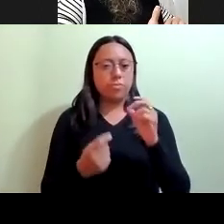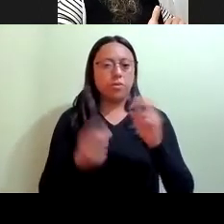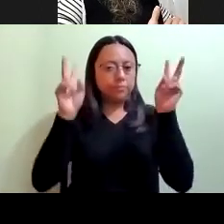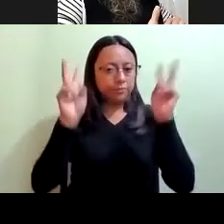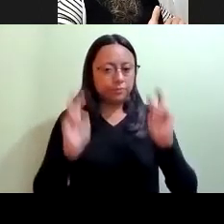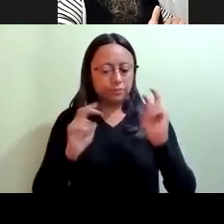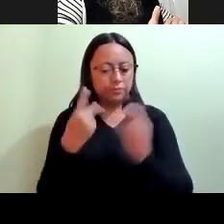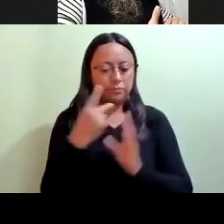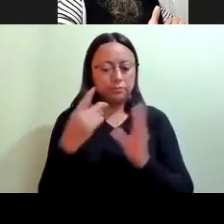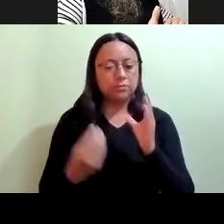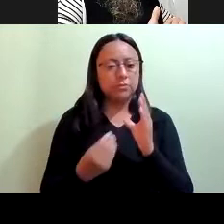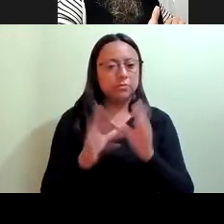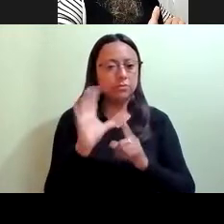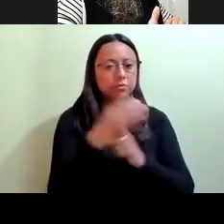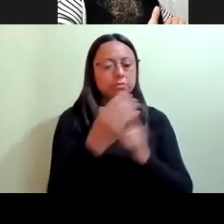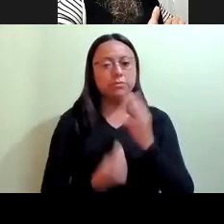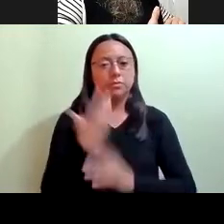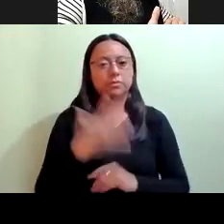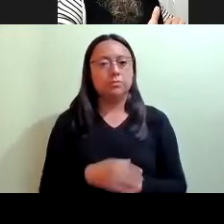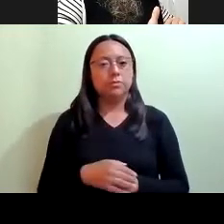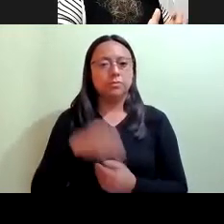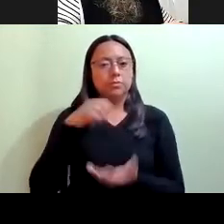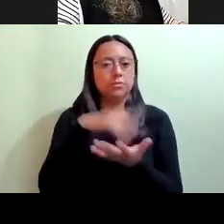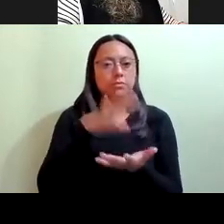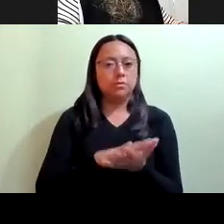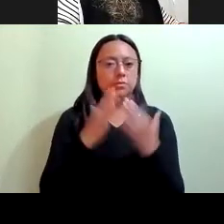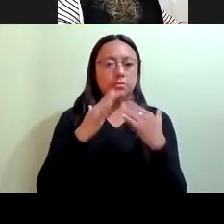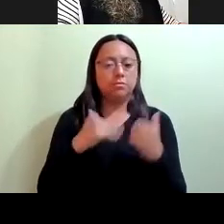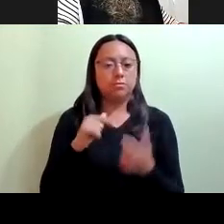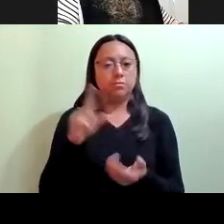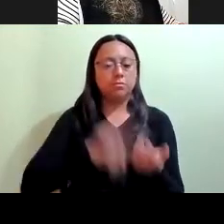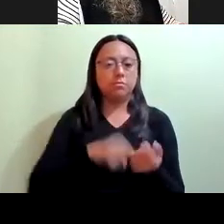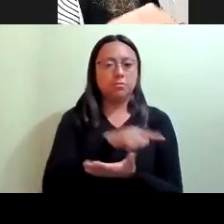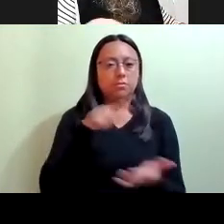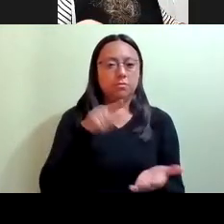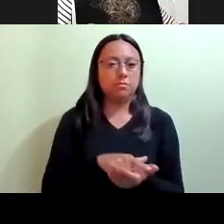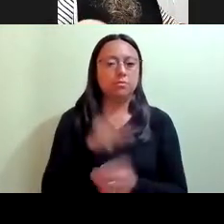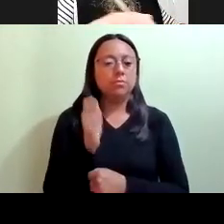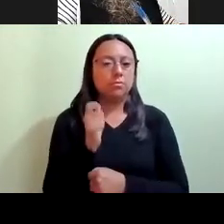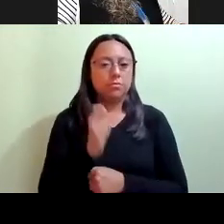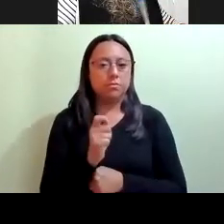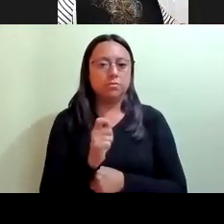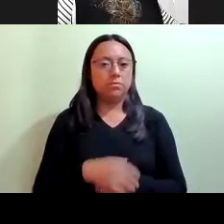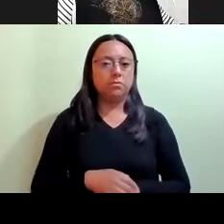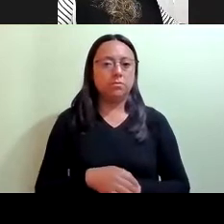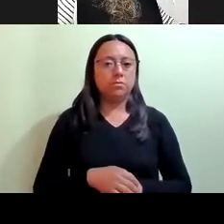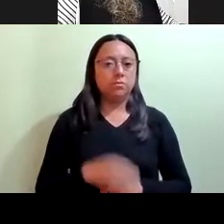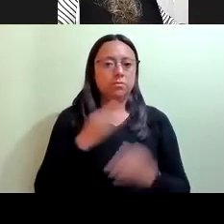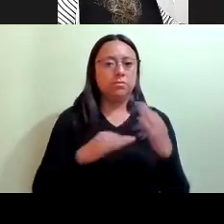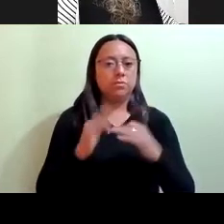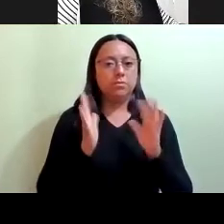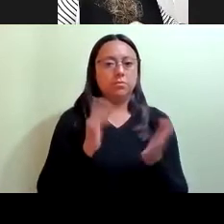sin estar ya contempladas en la propia ley. Es por esto muy importante que ya lo